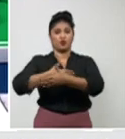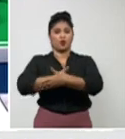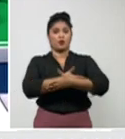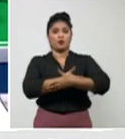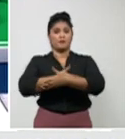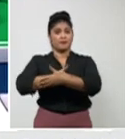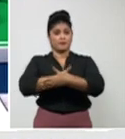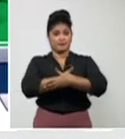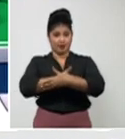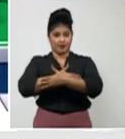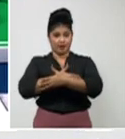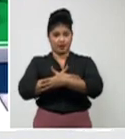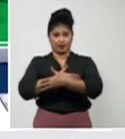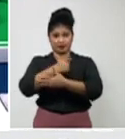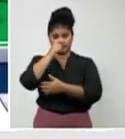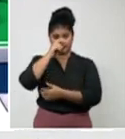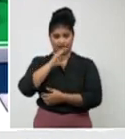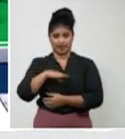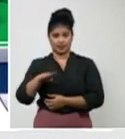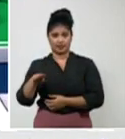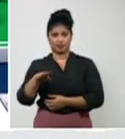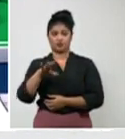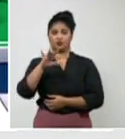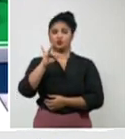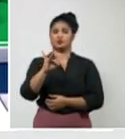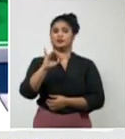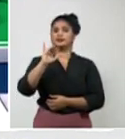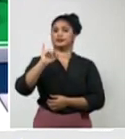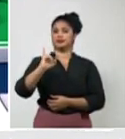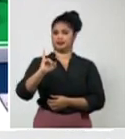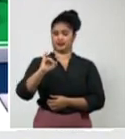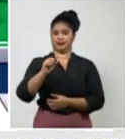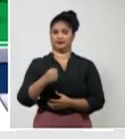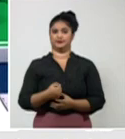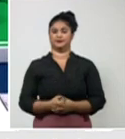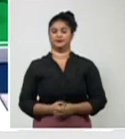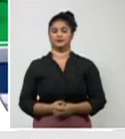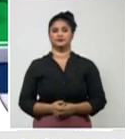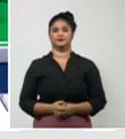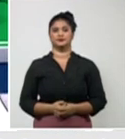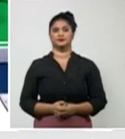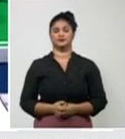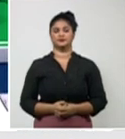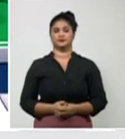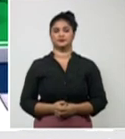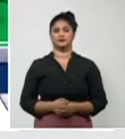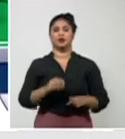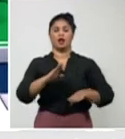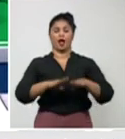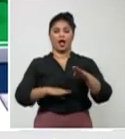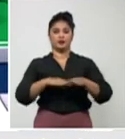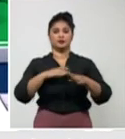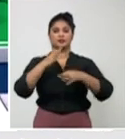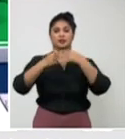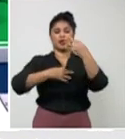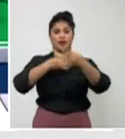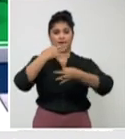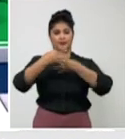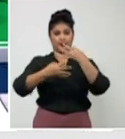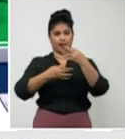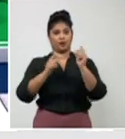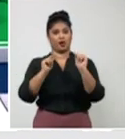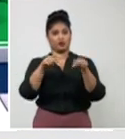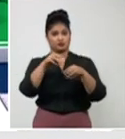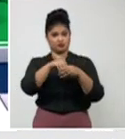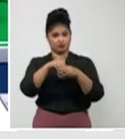todavía, por lo que significa las edades pediátricas, y muchas veces, como hemos dicho, hasta lactantes se